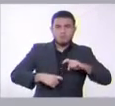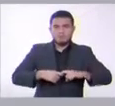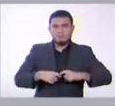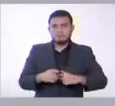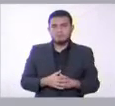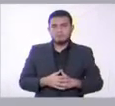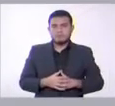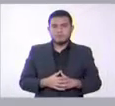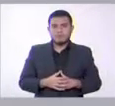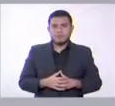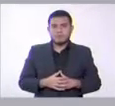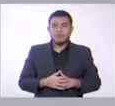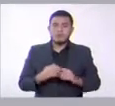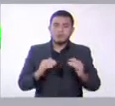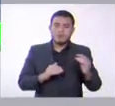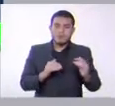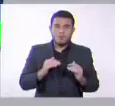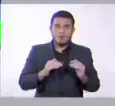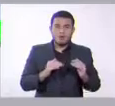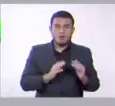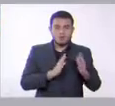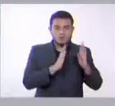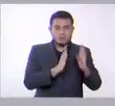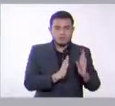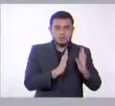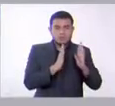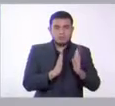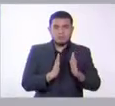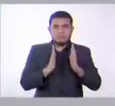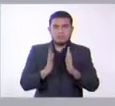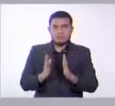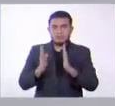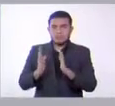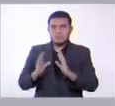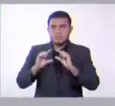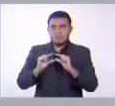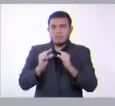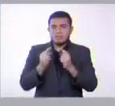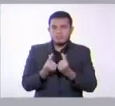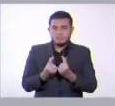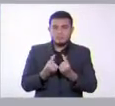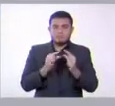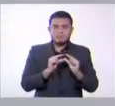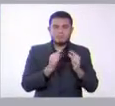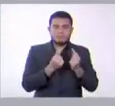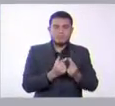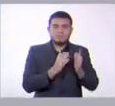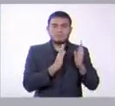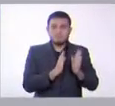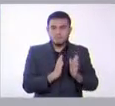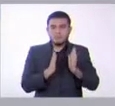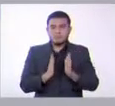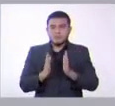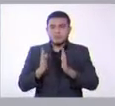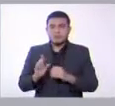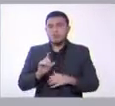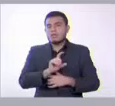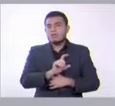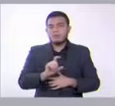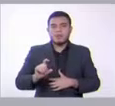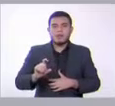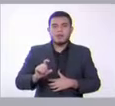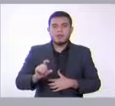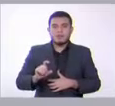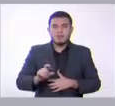al mismo tiempo agrupándose en estructuras muy ordenadas, denominadas